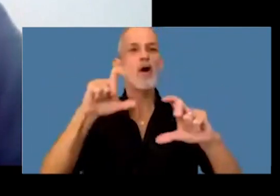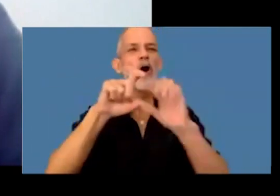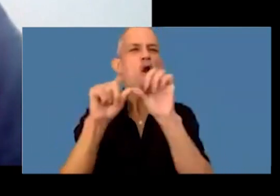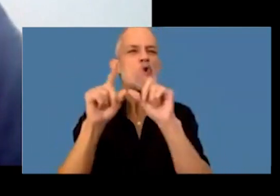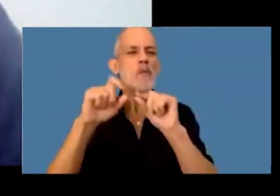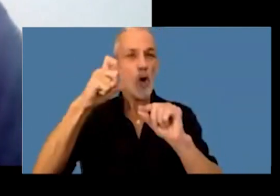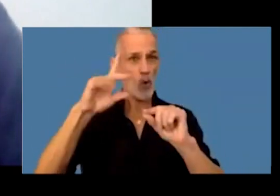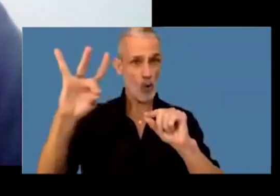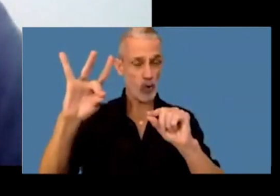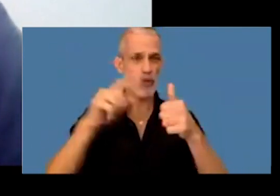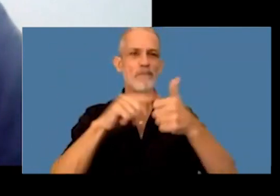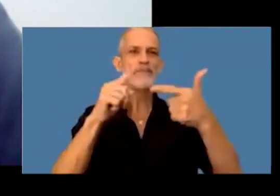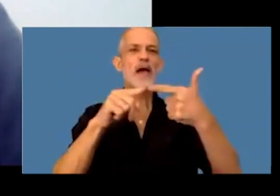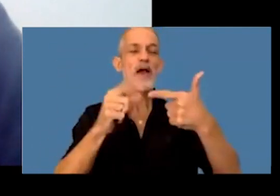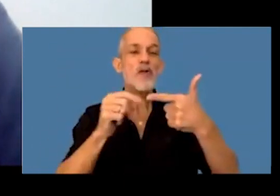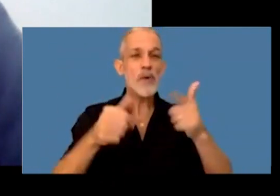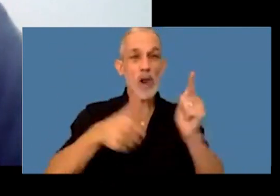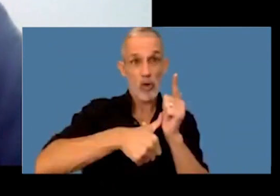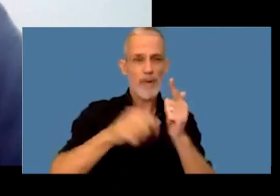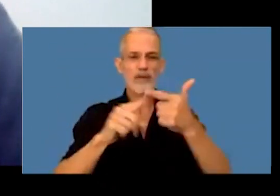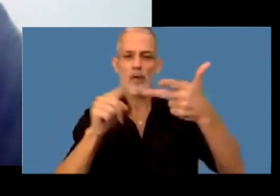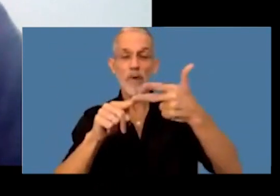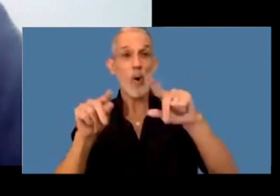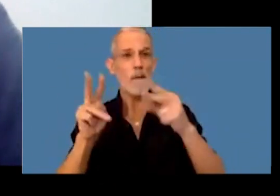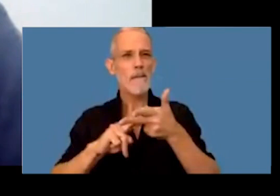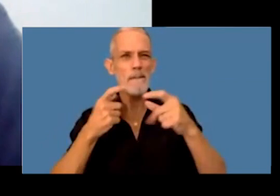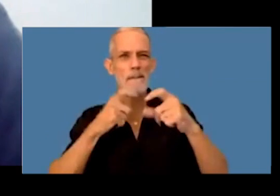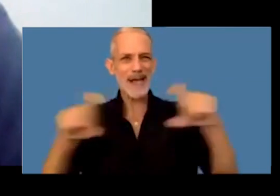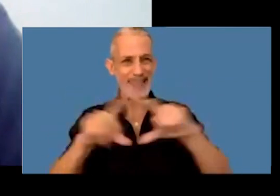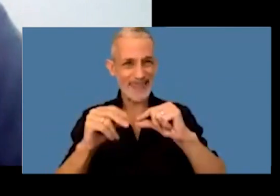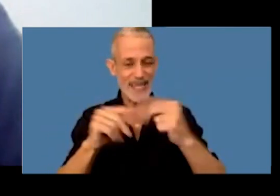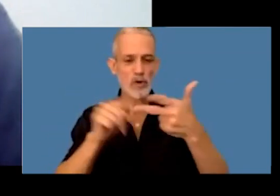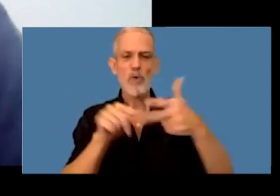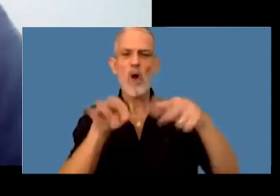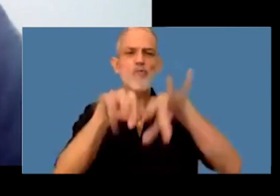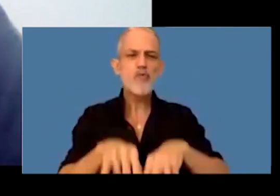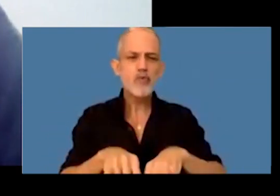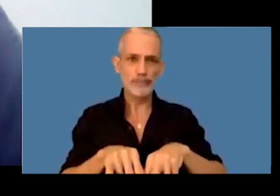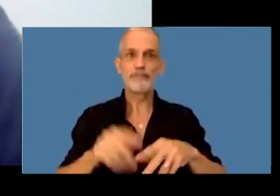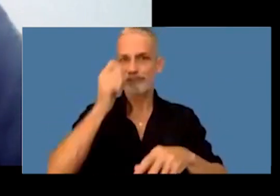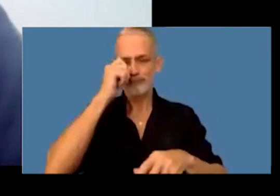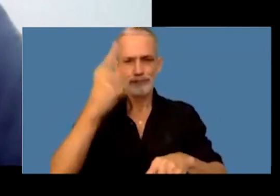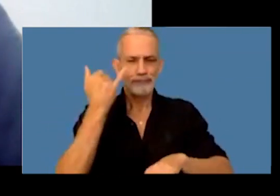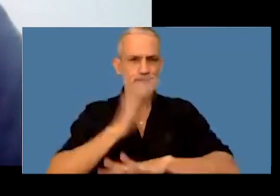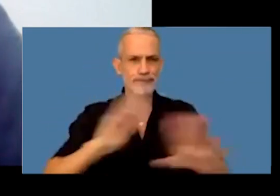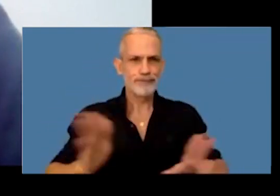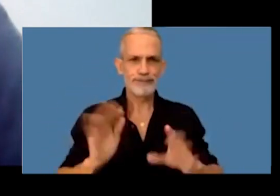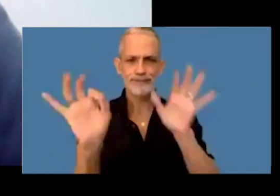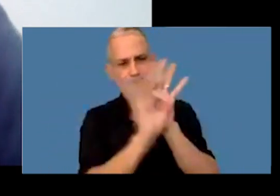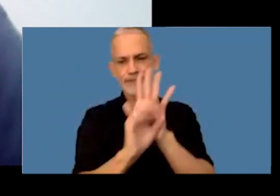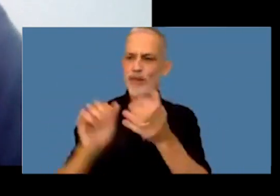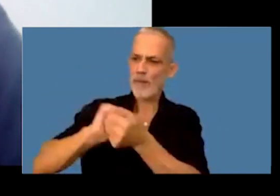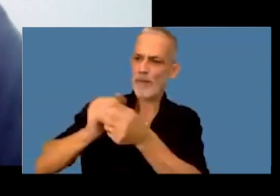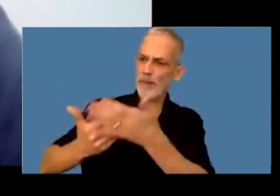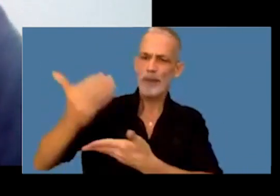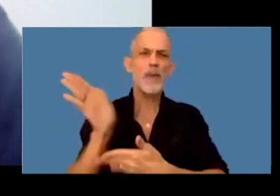y con el número de patente o con la patente, carga esos datos e inmediatamente obtiene el símbolo internacional de acceso,